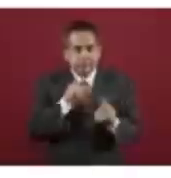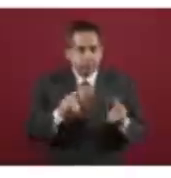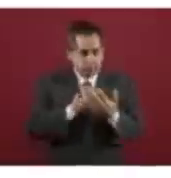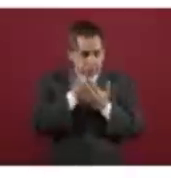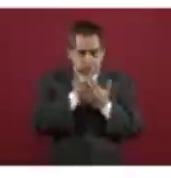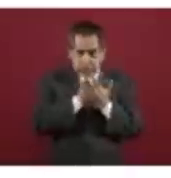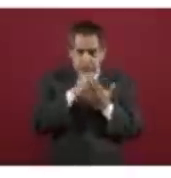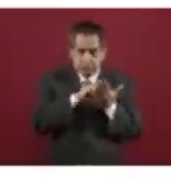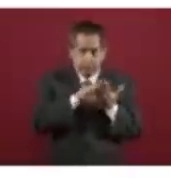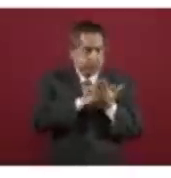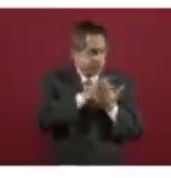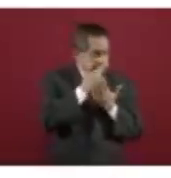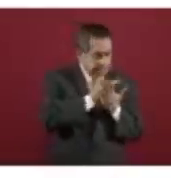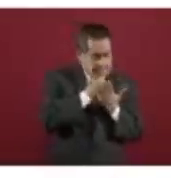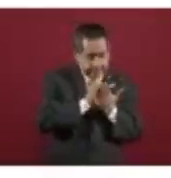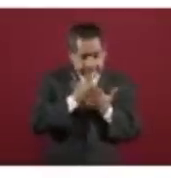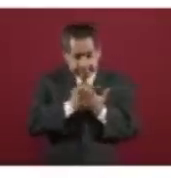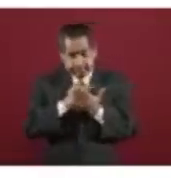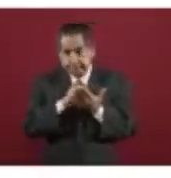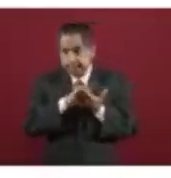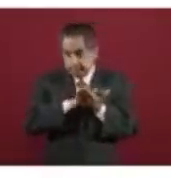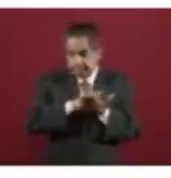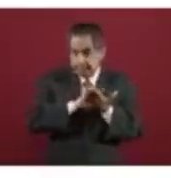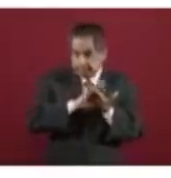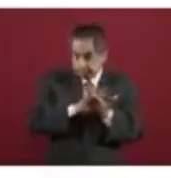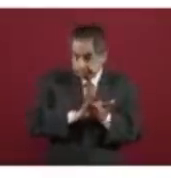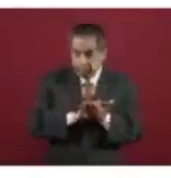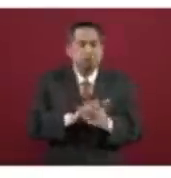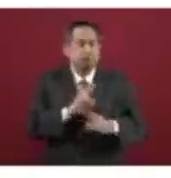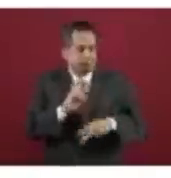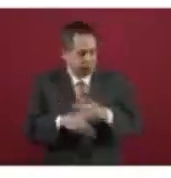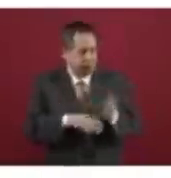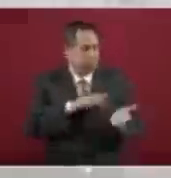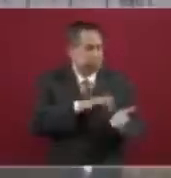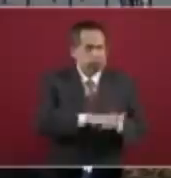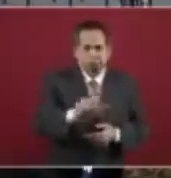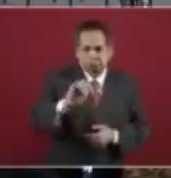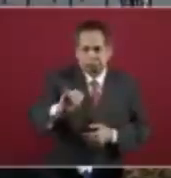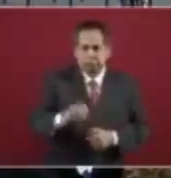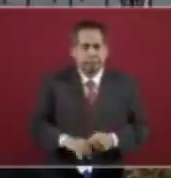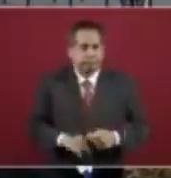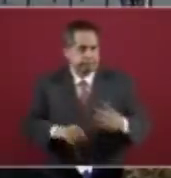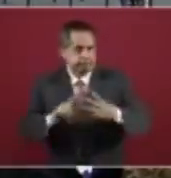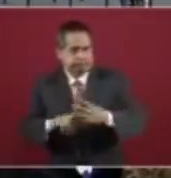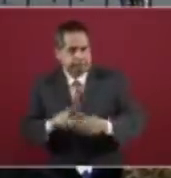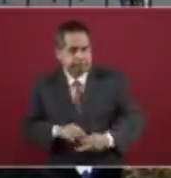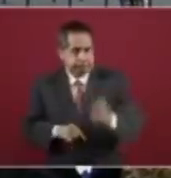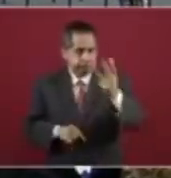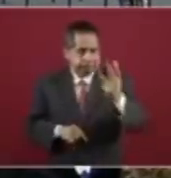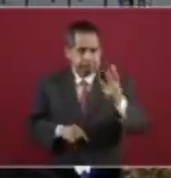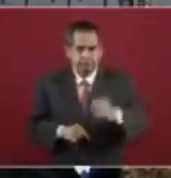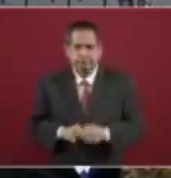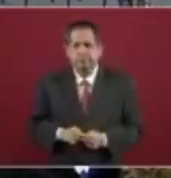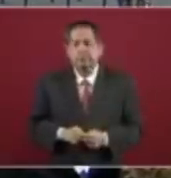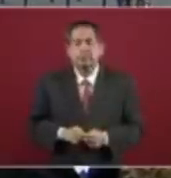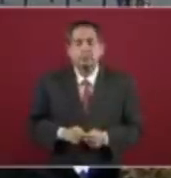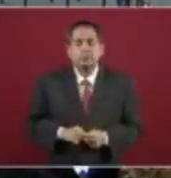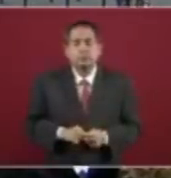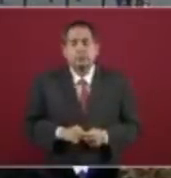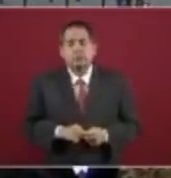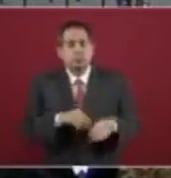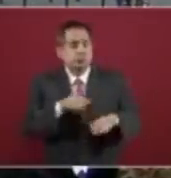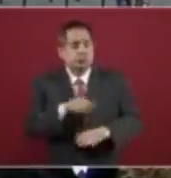padrón. A todas los vamos a apoyar. 3, y en el caso del apoyo, sí me